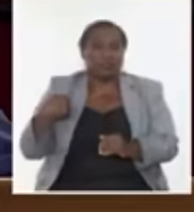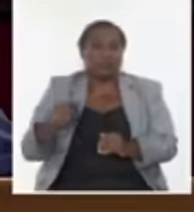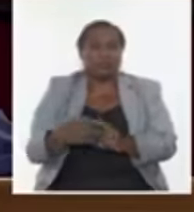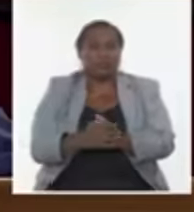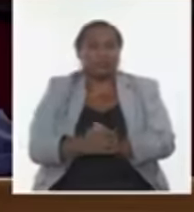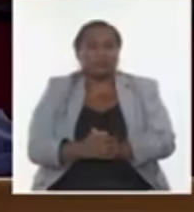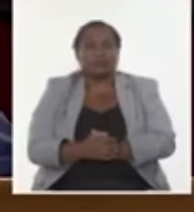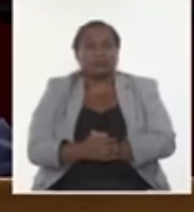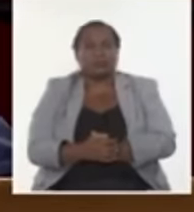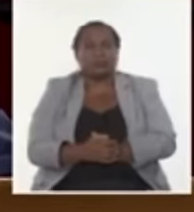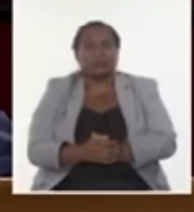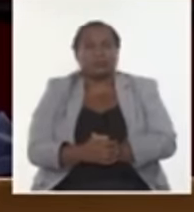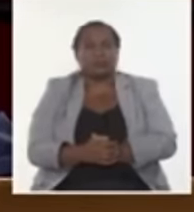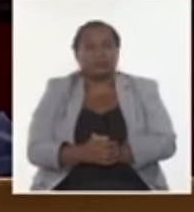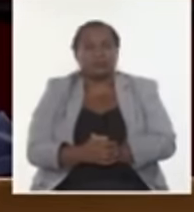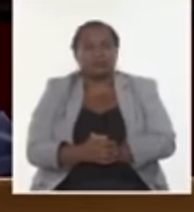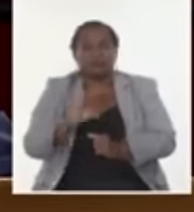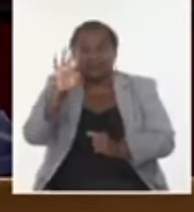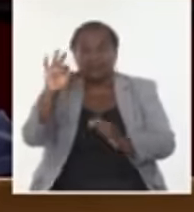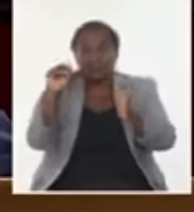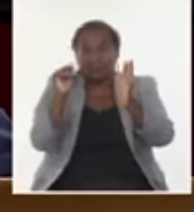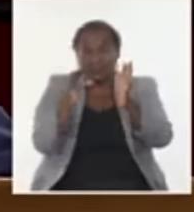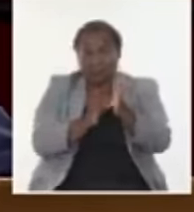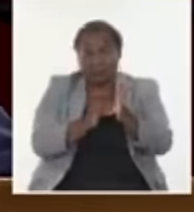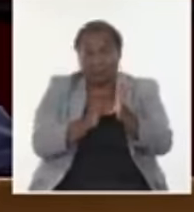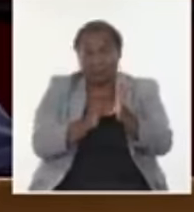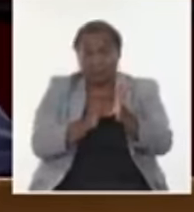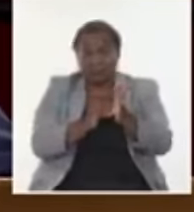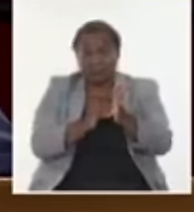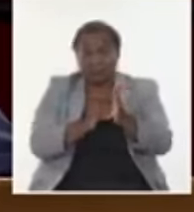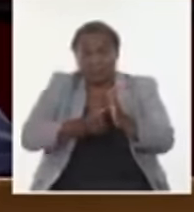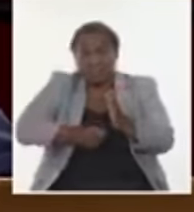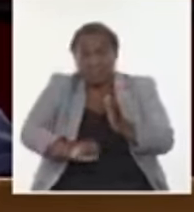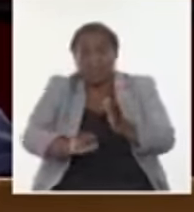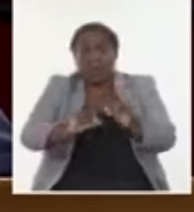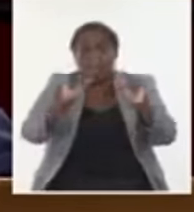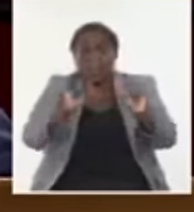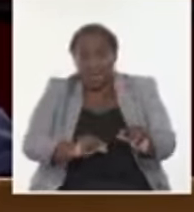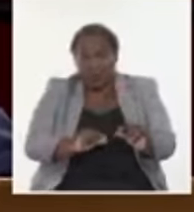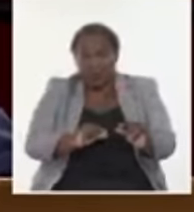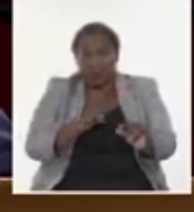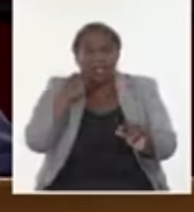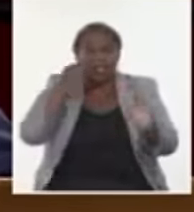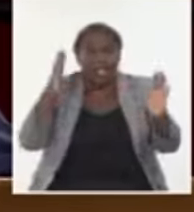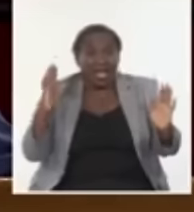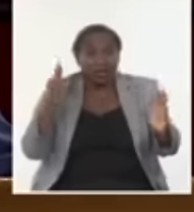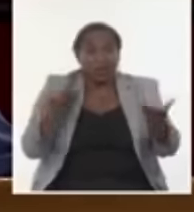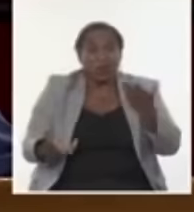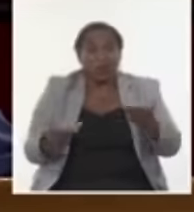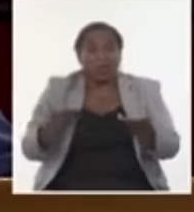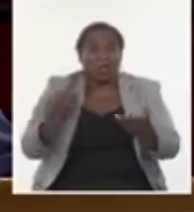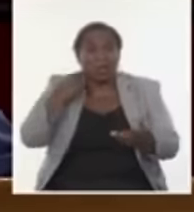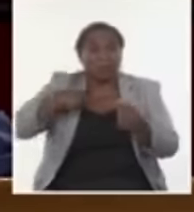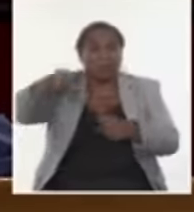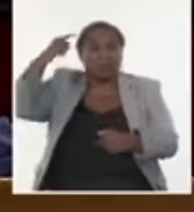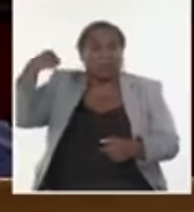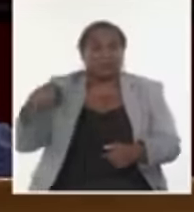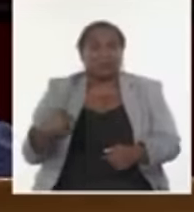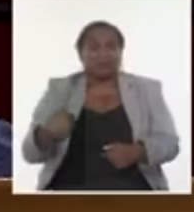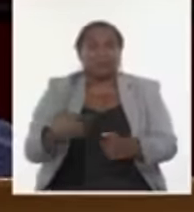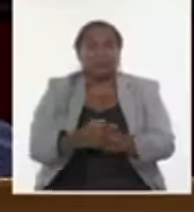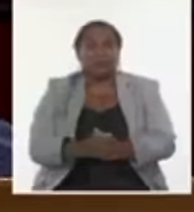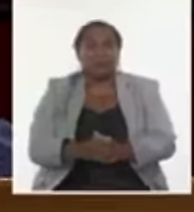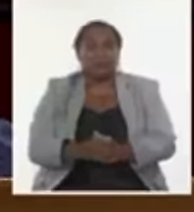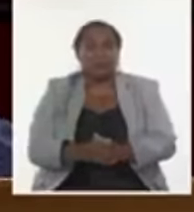la complejidad de esto, 8.000 nacimientos menos. Fenómeno complicado, y se